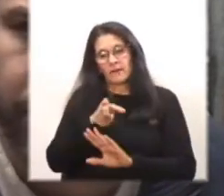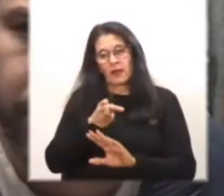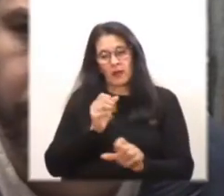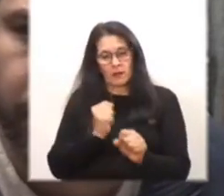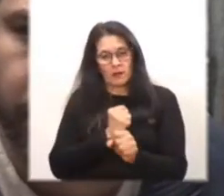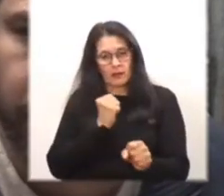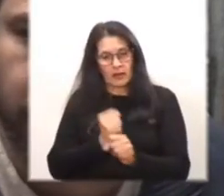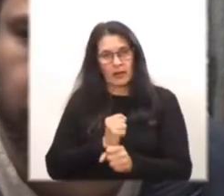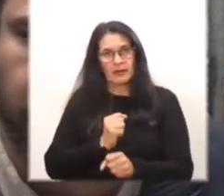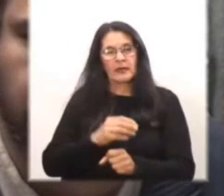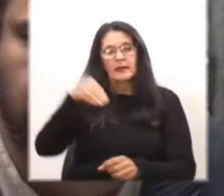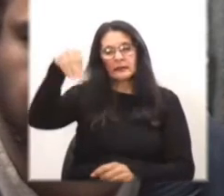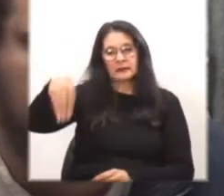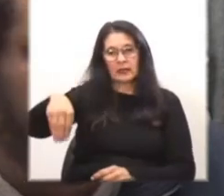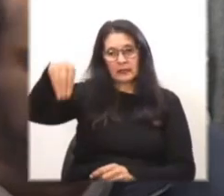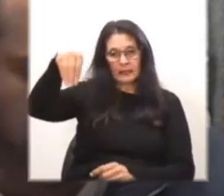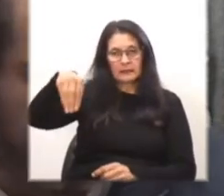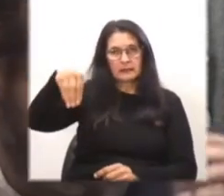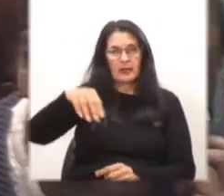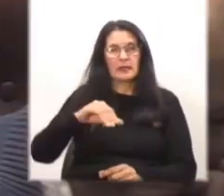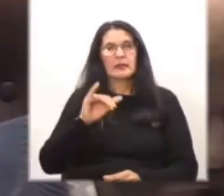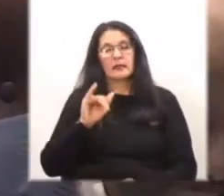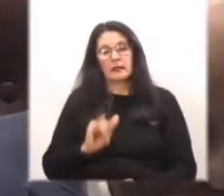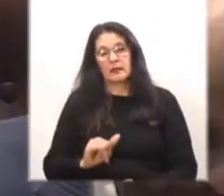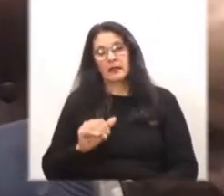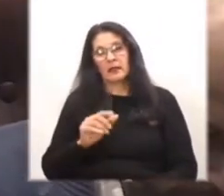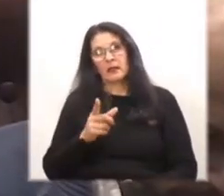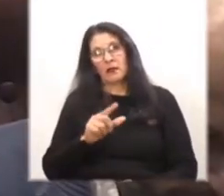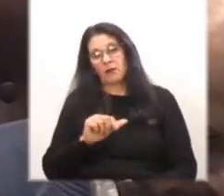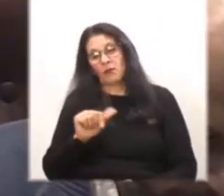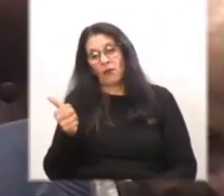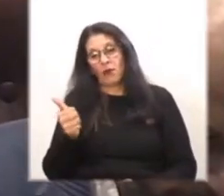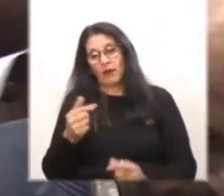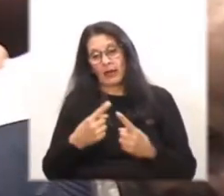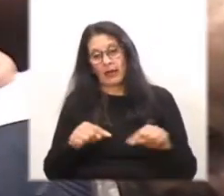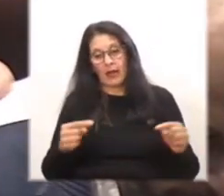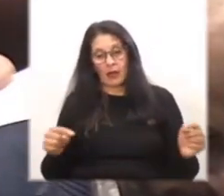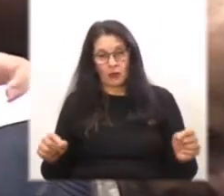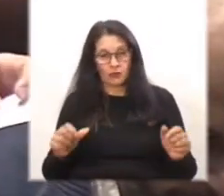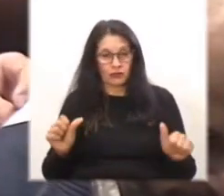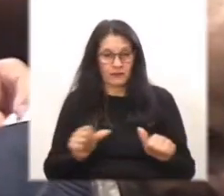marcan tarjeta y logran que las cosas pasen.